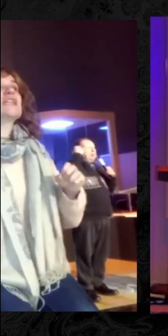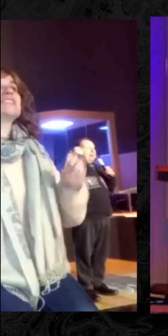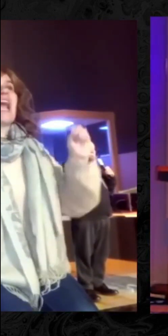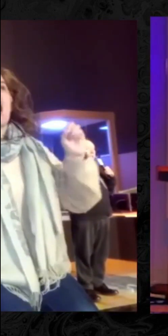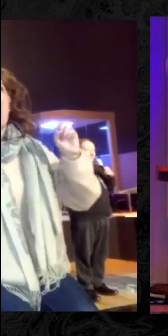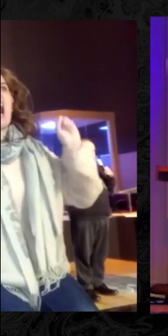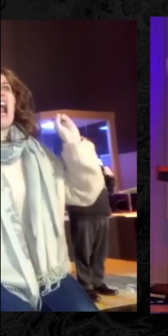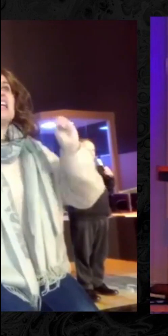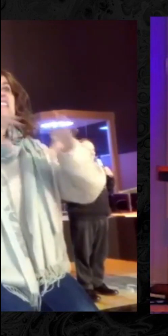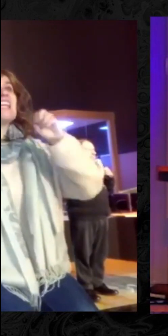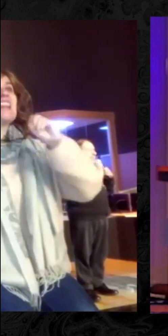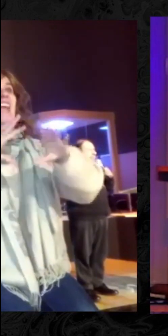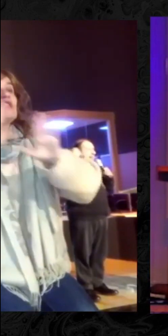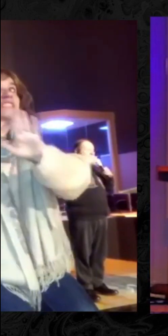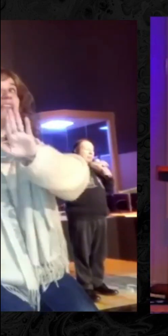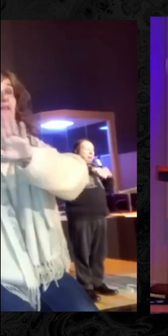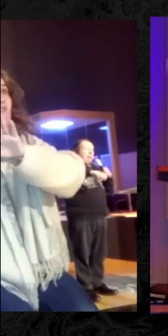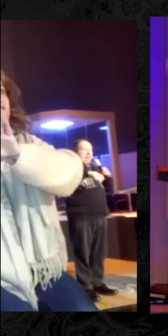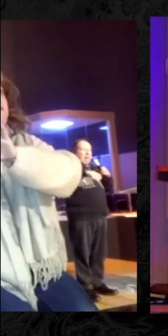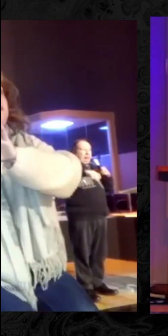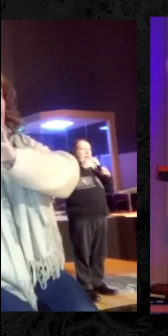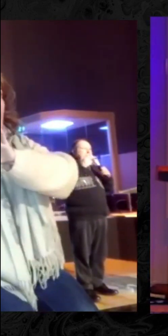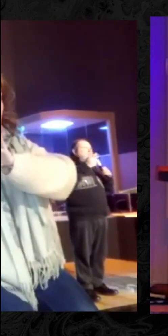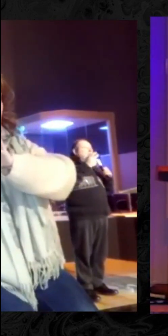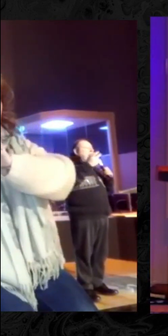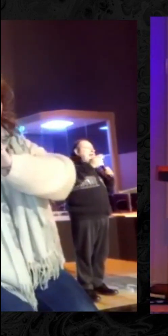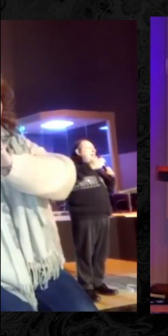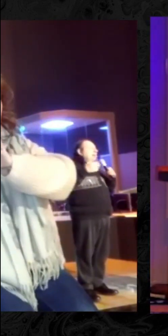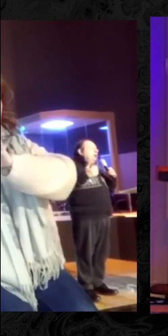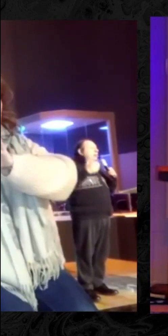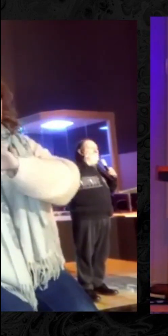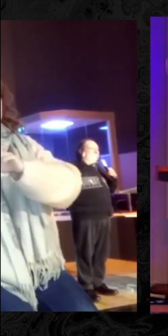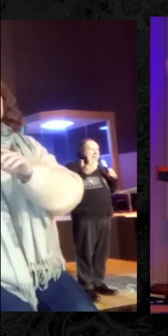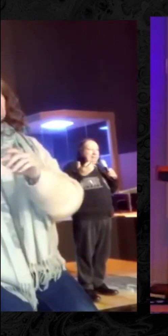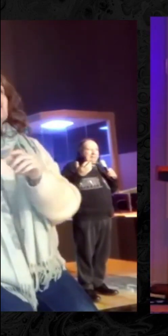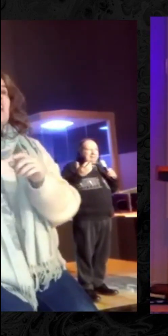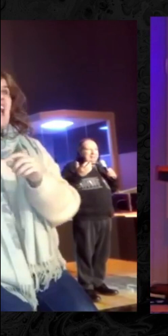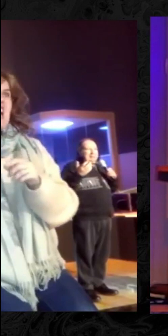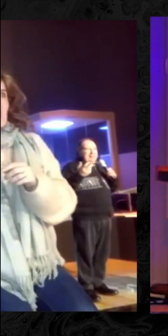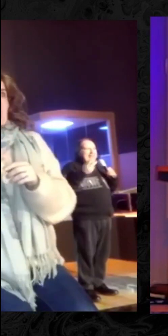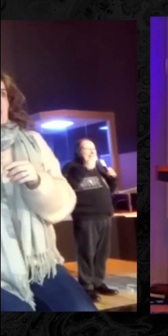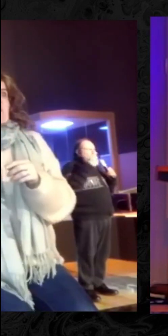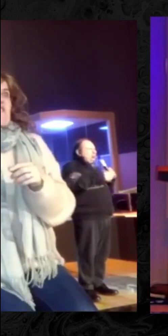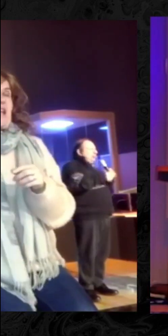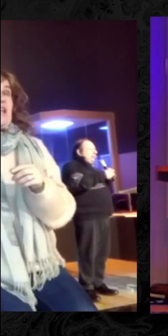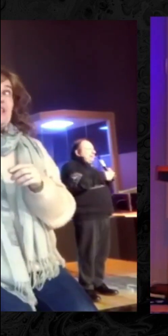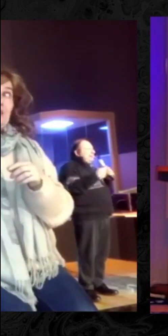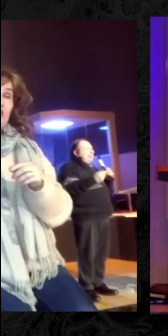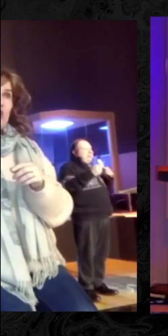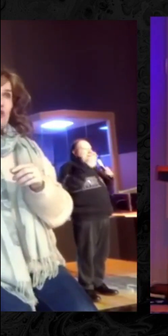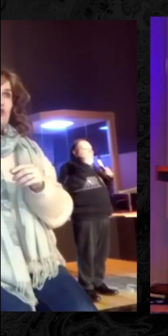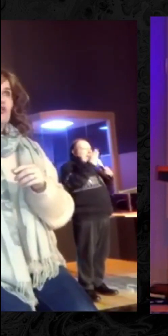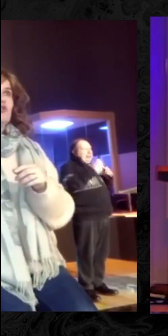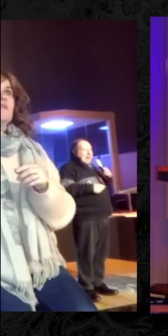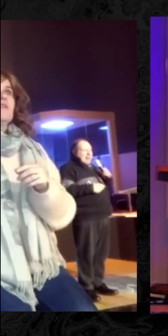con faraón tiene que había muchos hechiceros Pero había dos que eran los mandamáses y que estos dos hannes